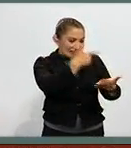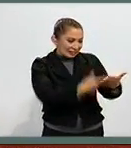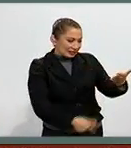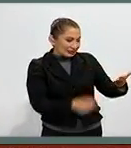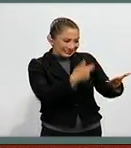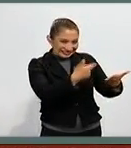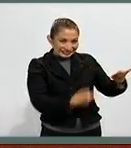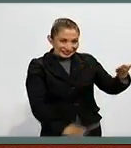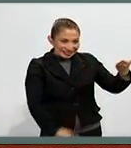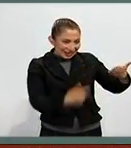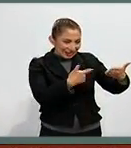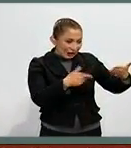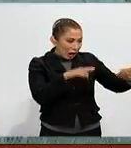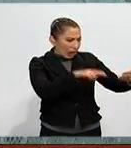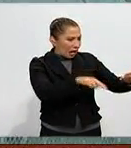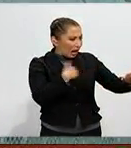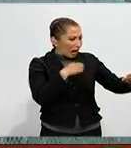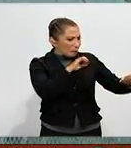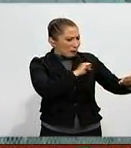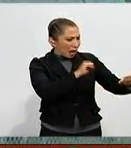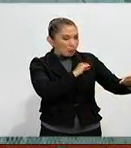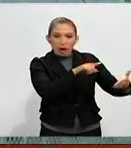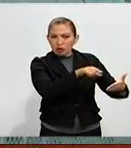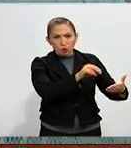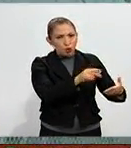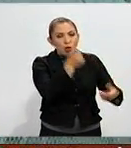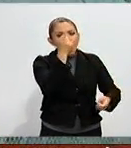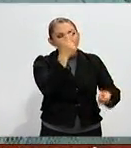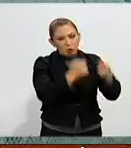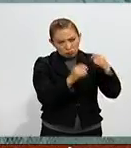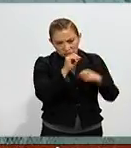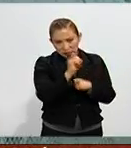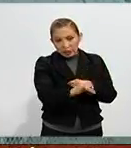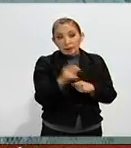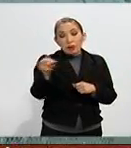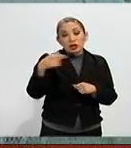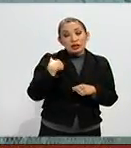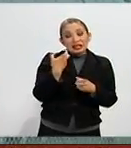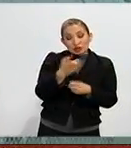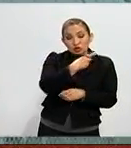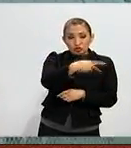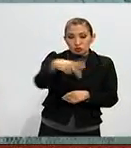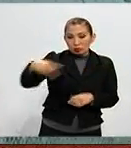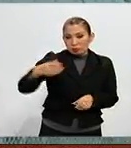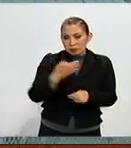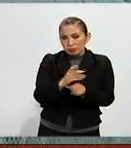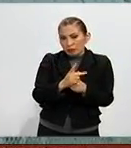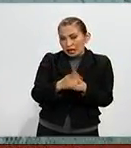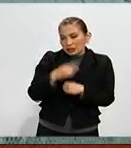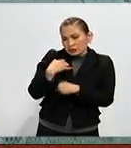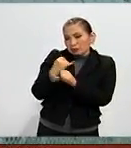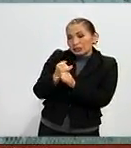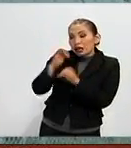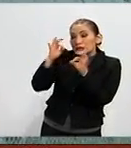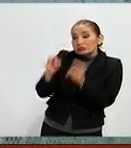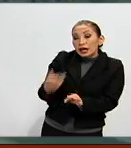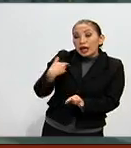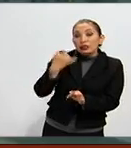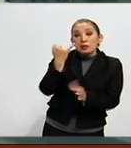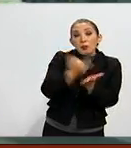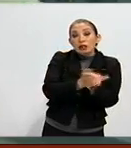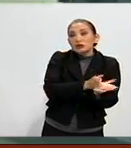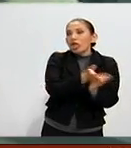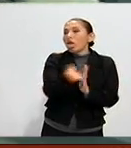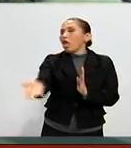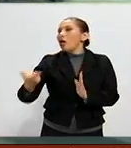en estas listas cometió algún ilícito. Por eso las autoridades tienen que investigar si efectivamente evadieron o